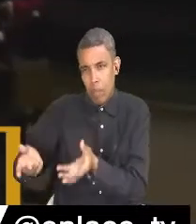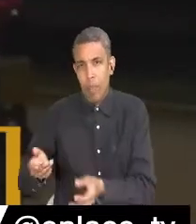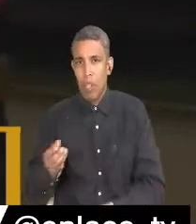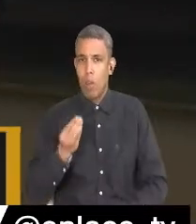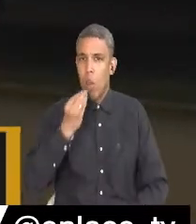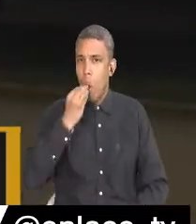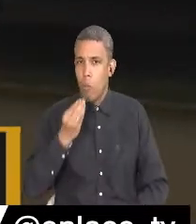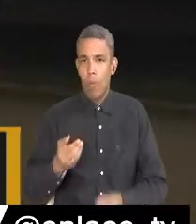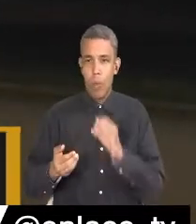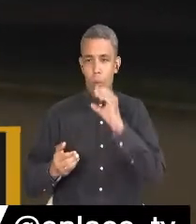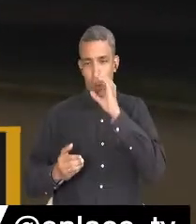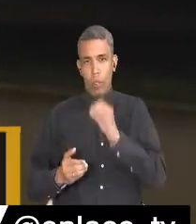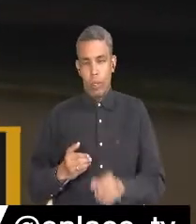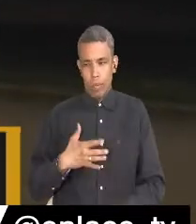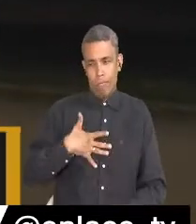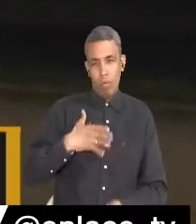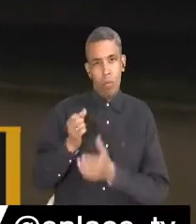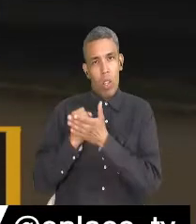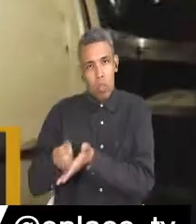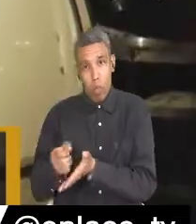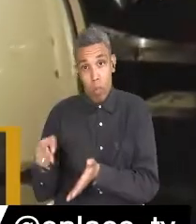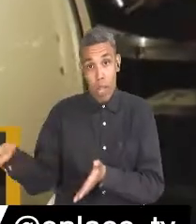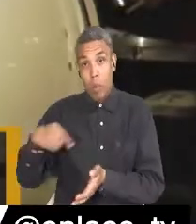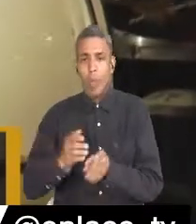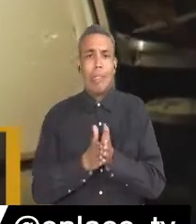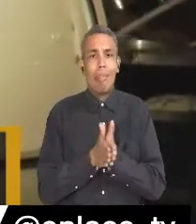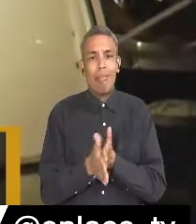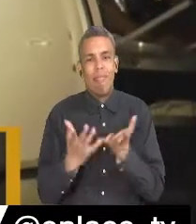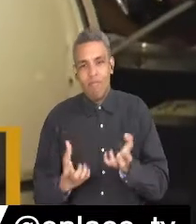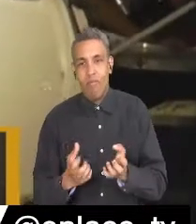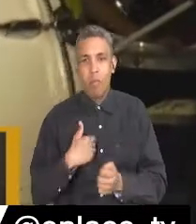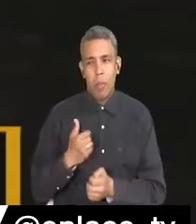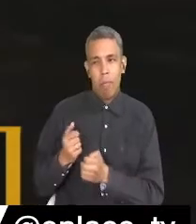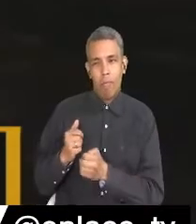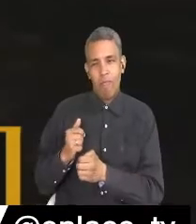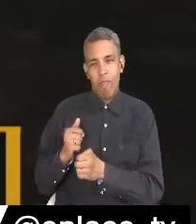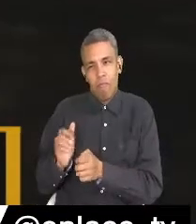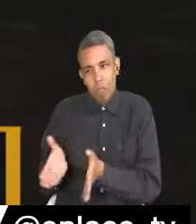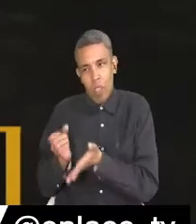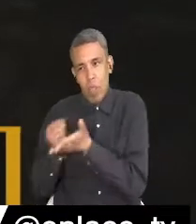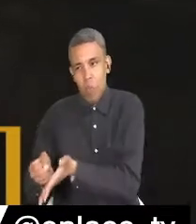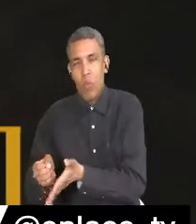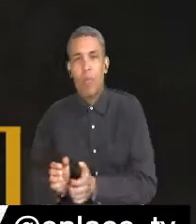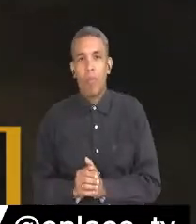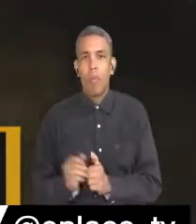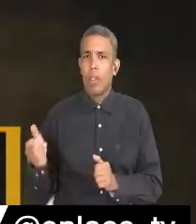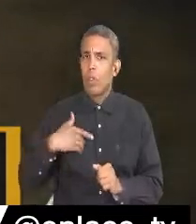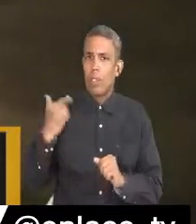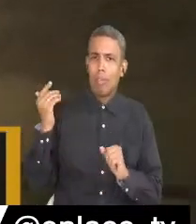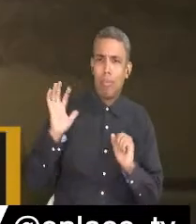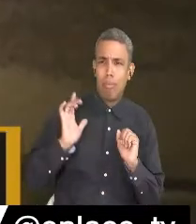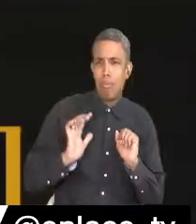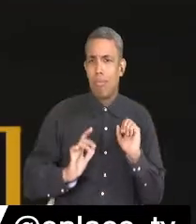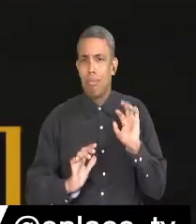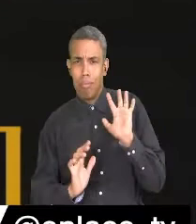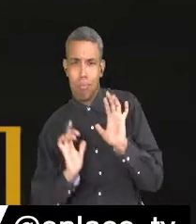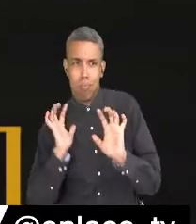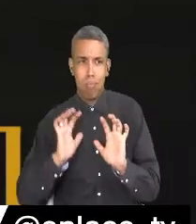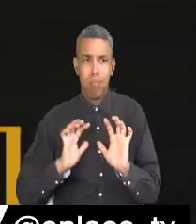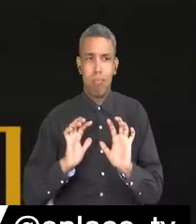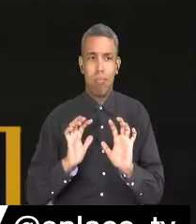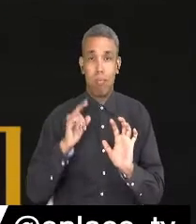acá en la banda y sigan entusiasmados a participar. Sin embargo, ahí están en sus ensayos donde lo entregan todo. Pues la verdad se siente